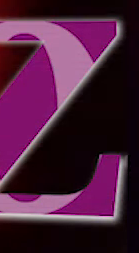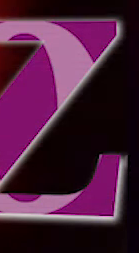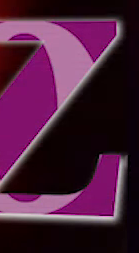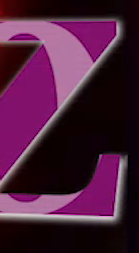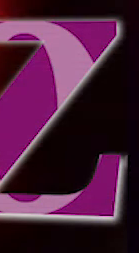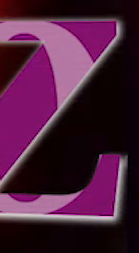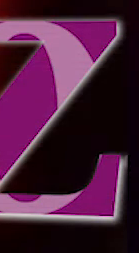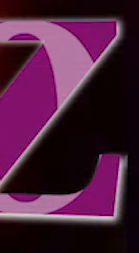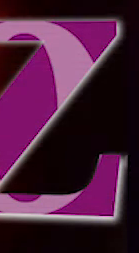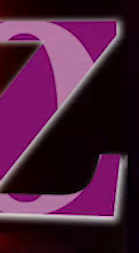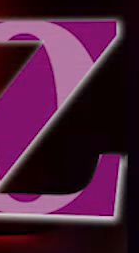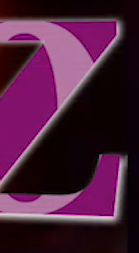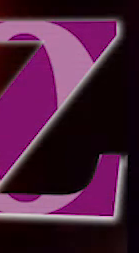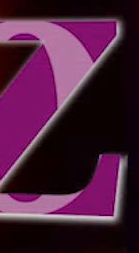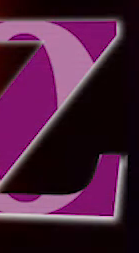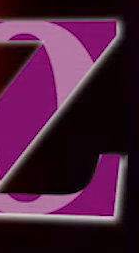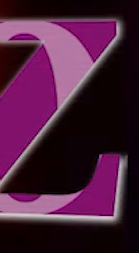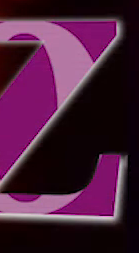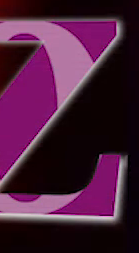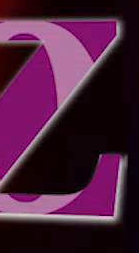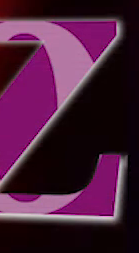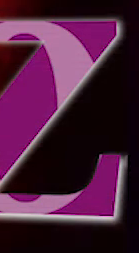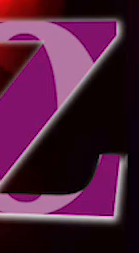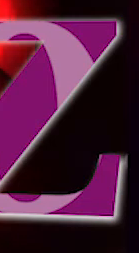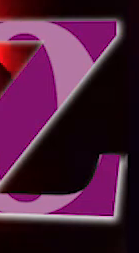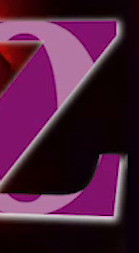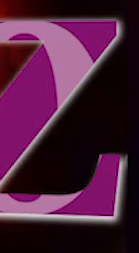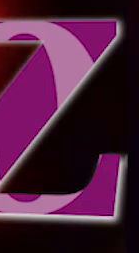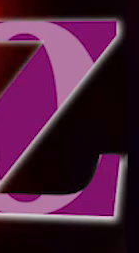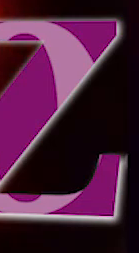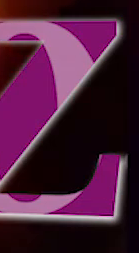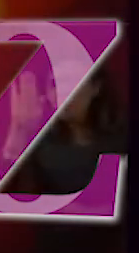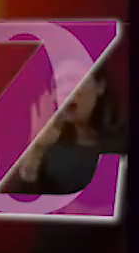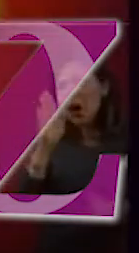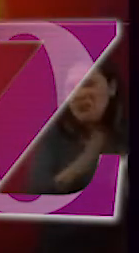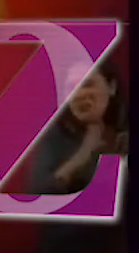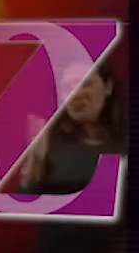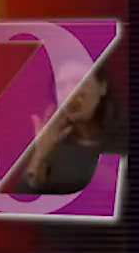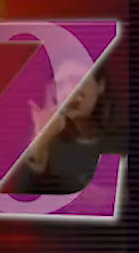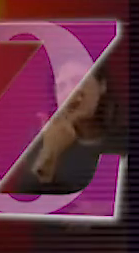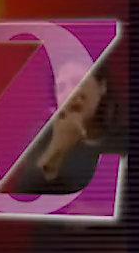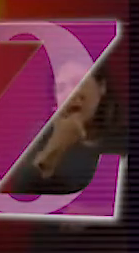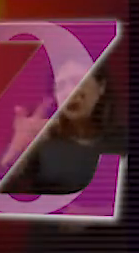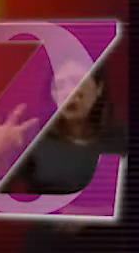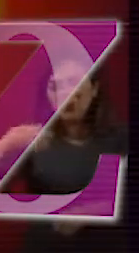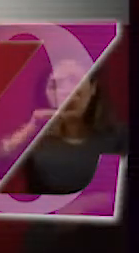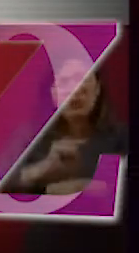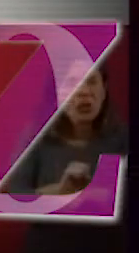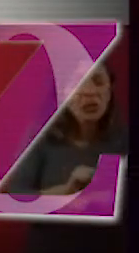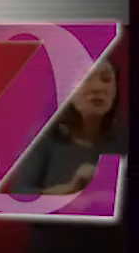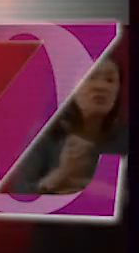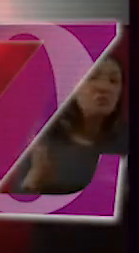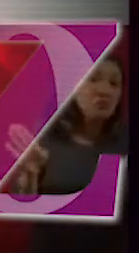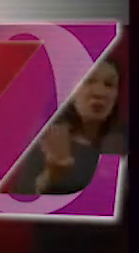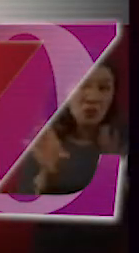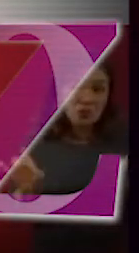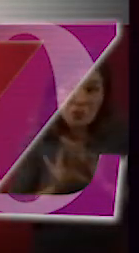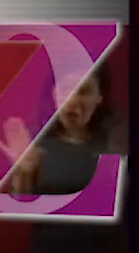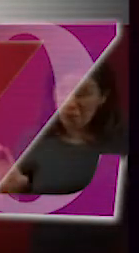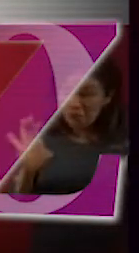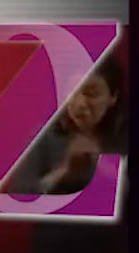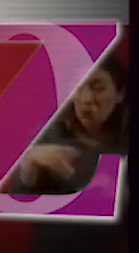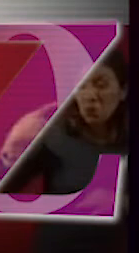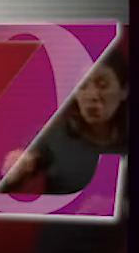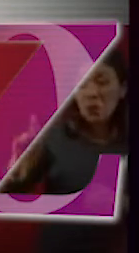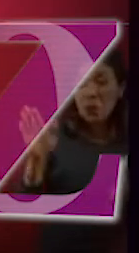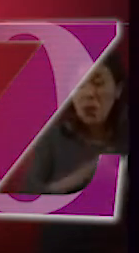finalizar, me parece indignante lo que hizo Hugo López-Gatell cuando pues